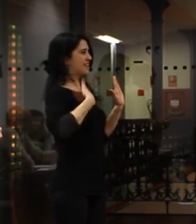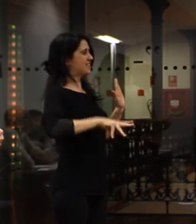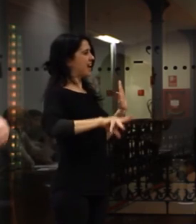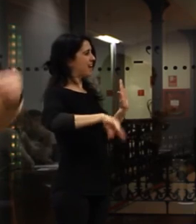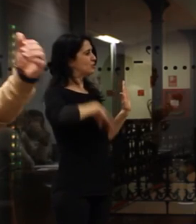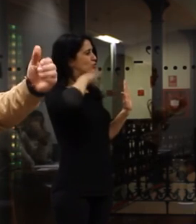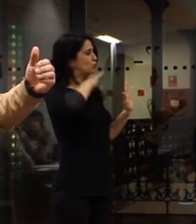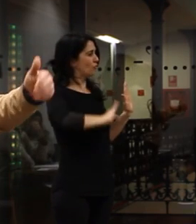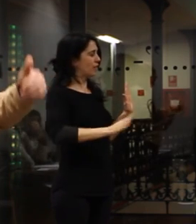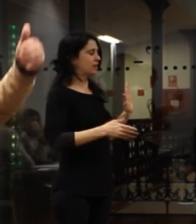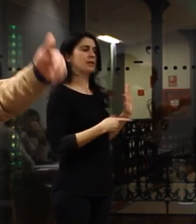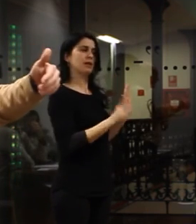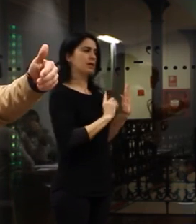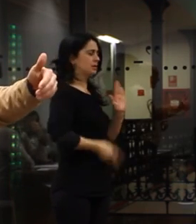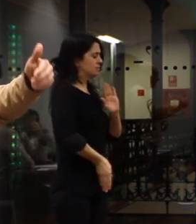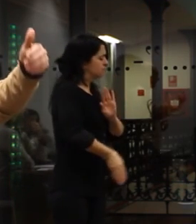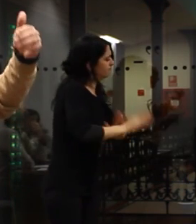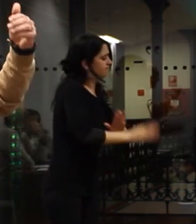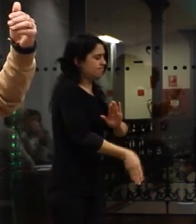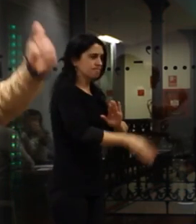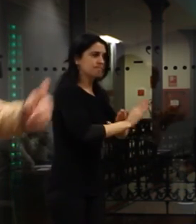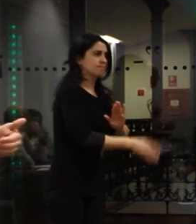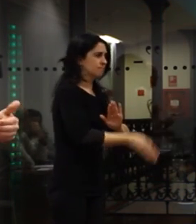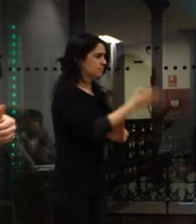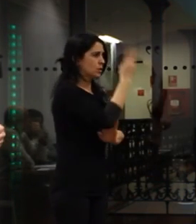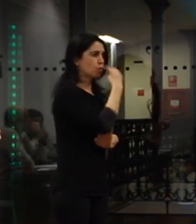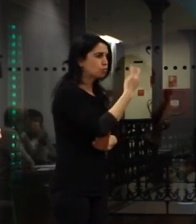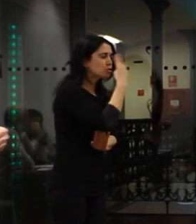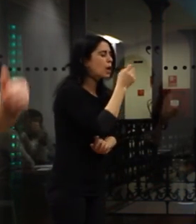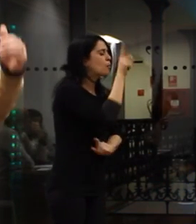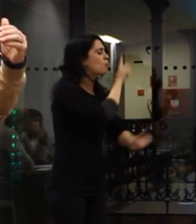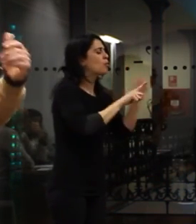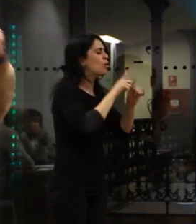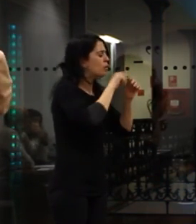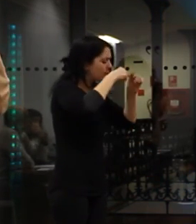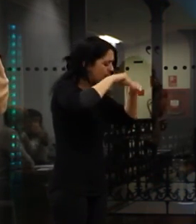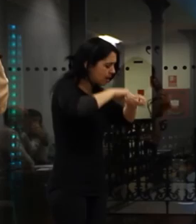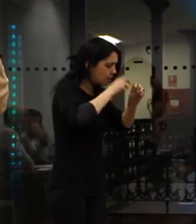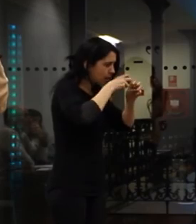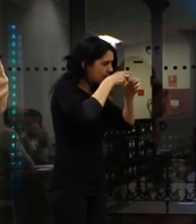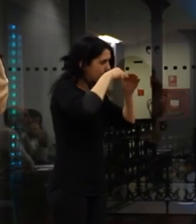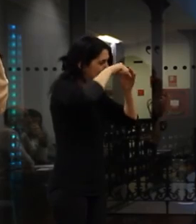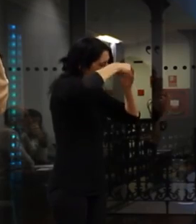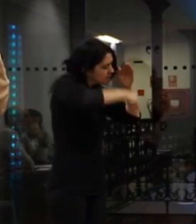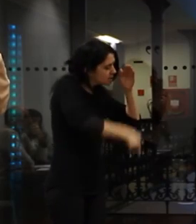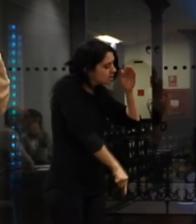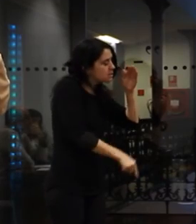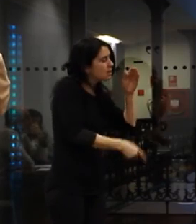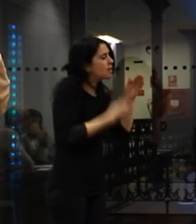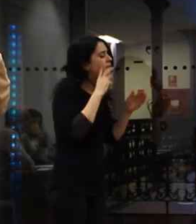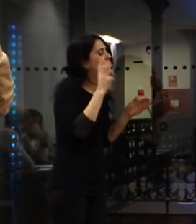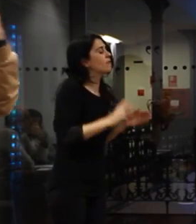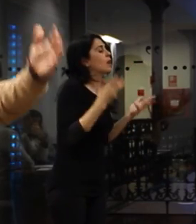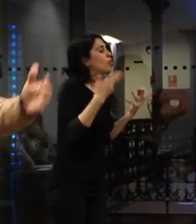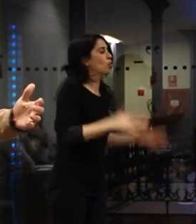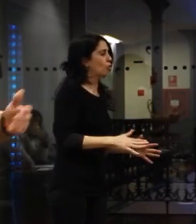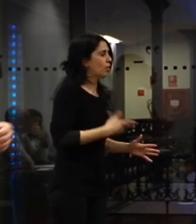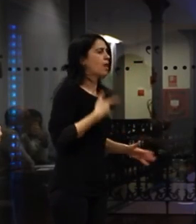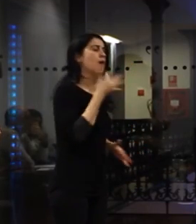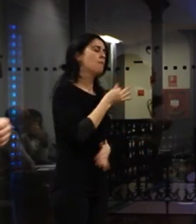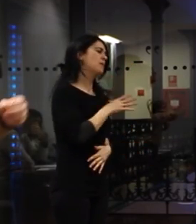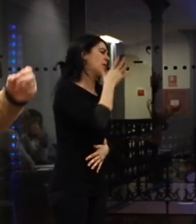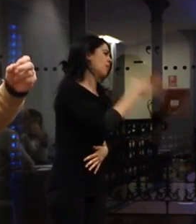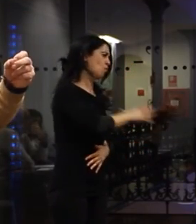seguir buscando la raíz, las causas del problema y seguir denunciándolo. Porque yo creo que, a pesar de